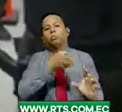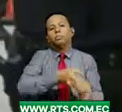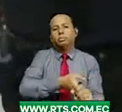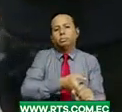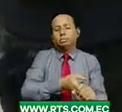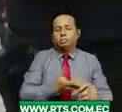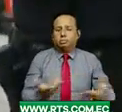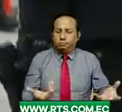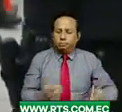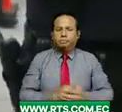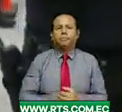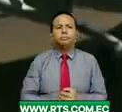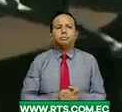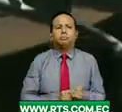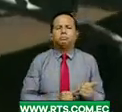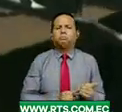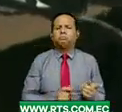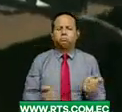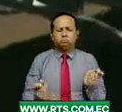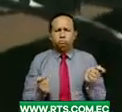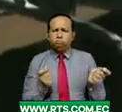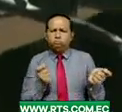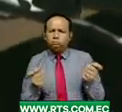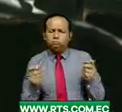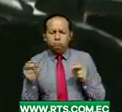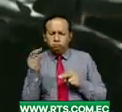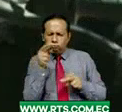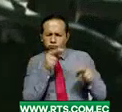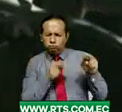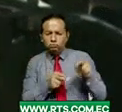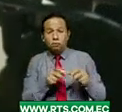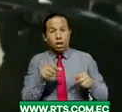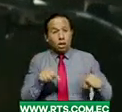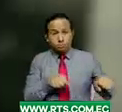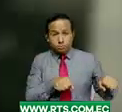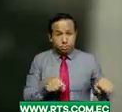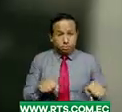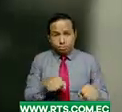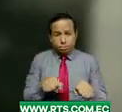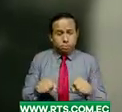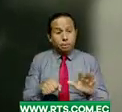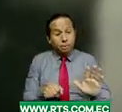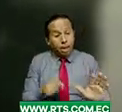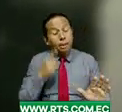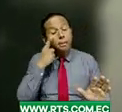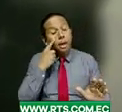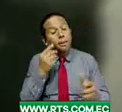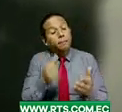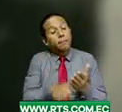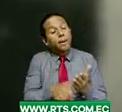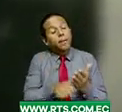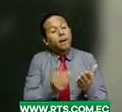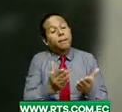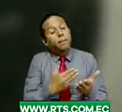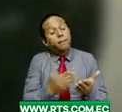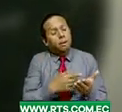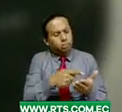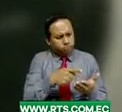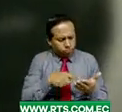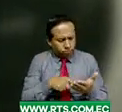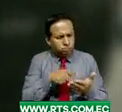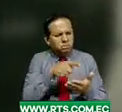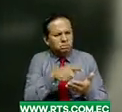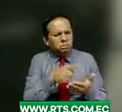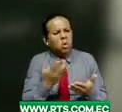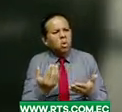un operativo de control, hicieron el pare a una motocicleta. Tras verificar documentos, constataron que el conductor era menor de